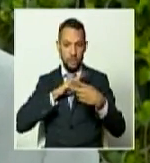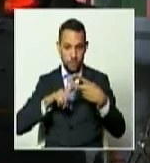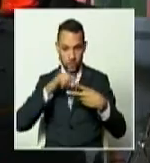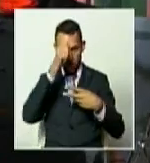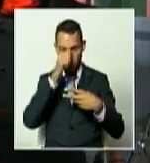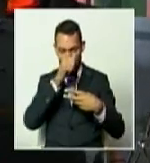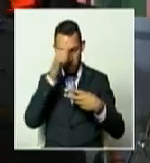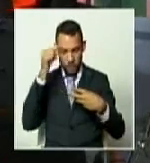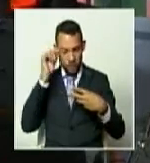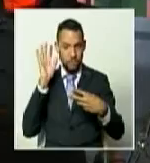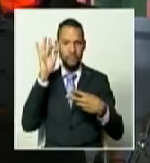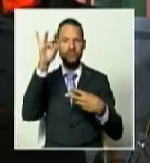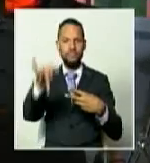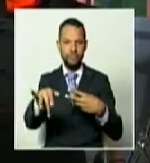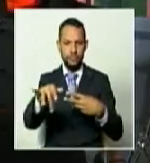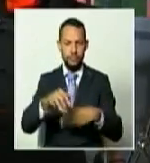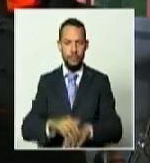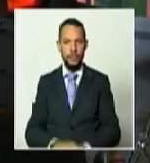de noviembre.